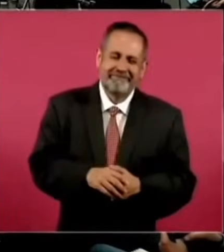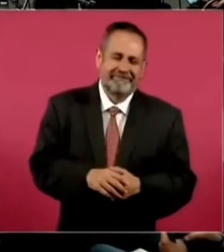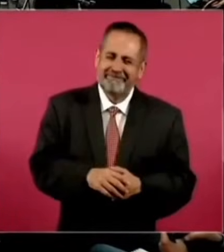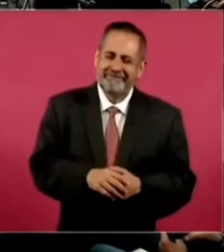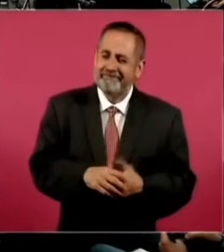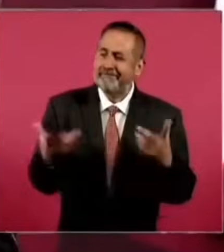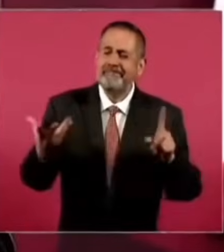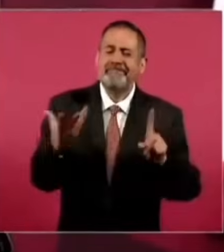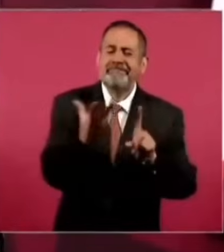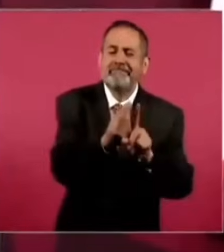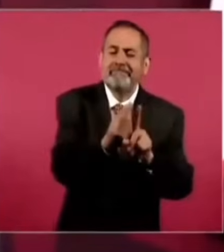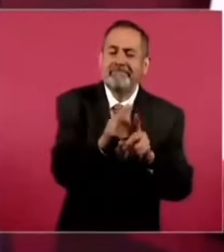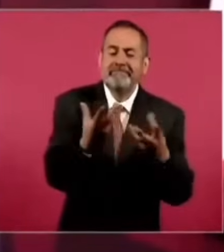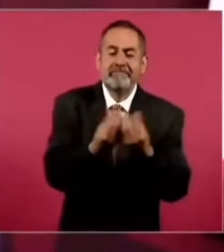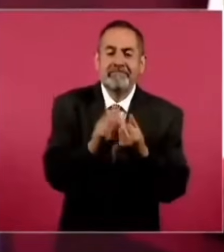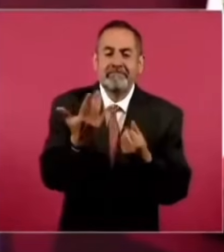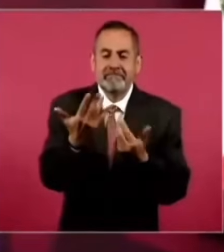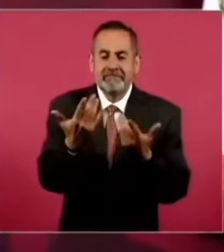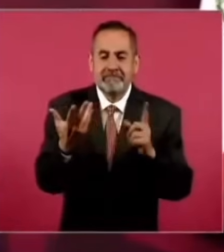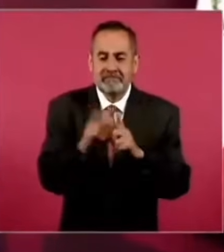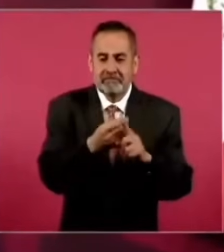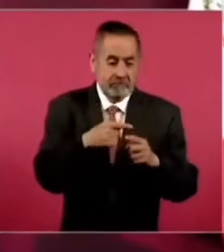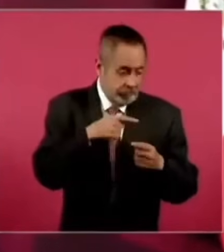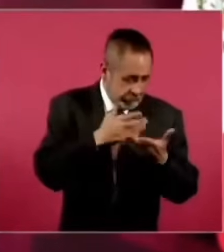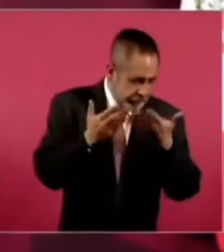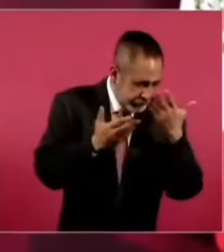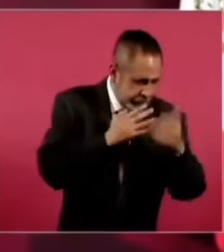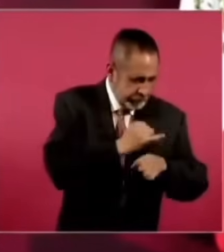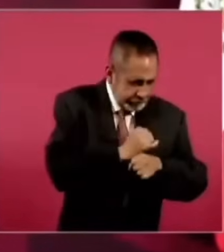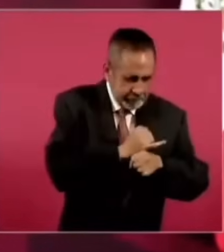Y estar consultando leyes